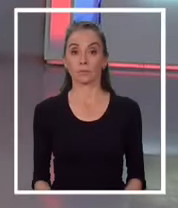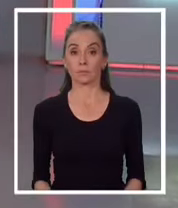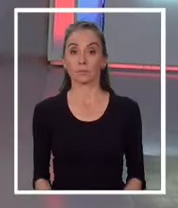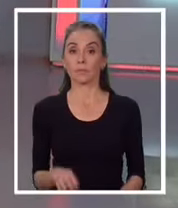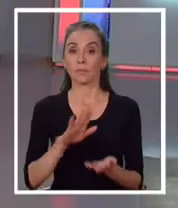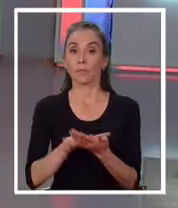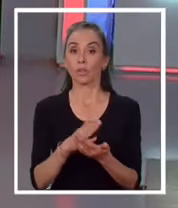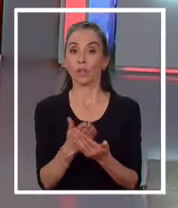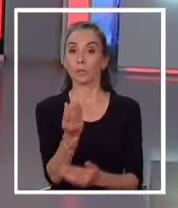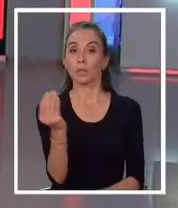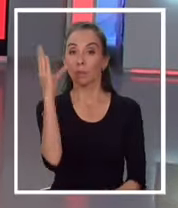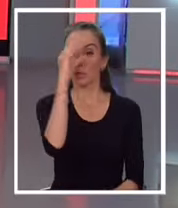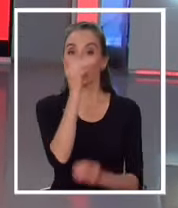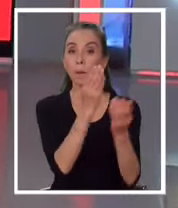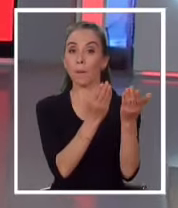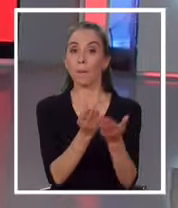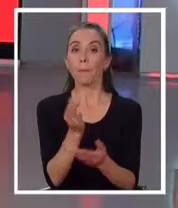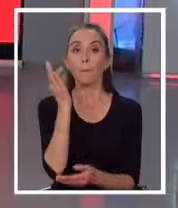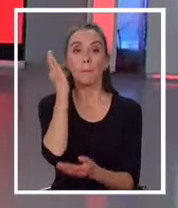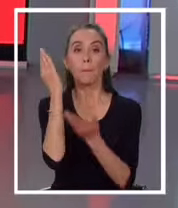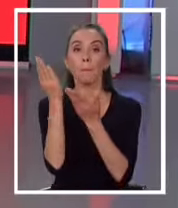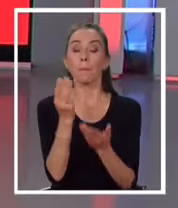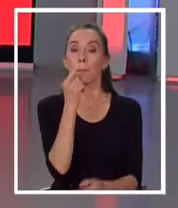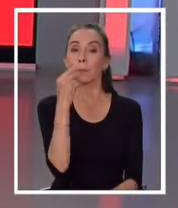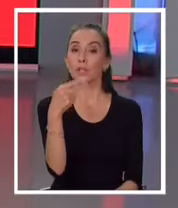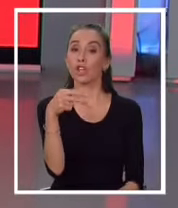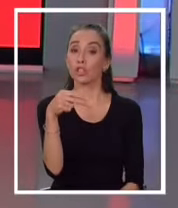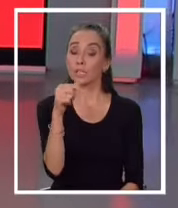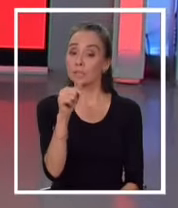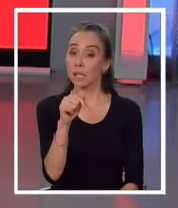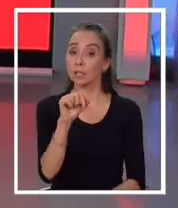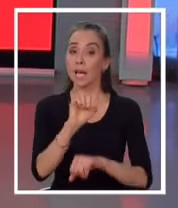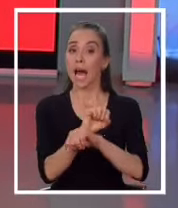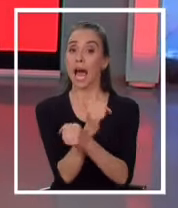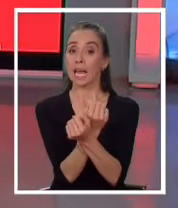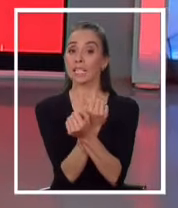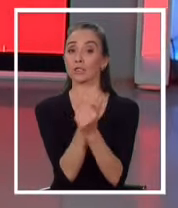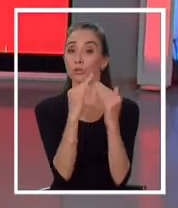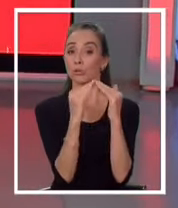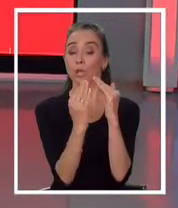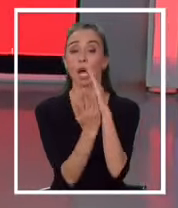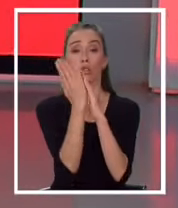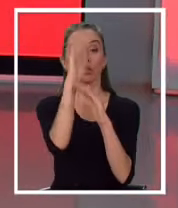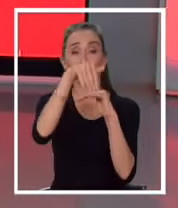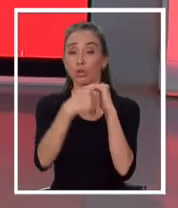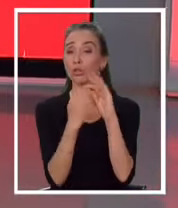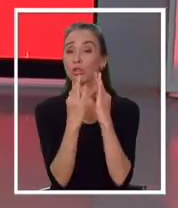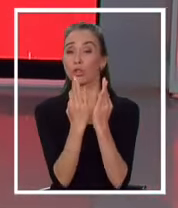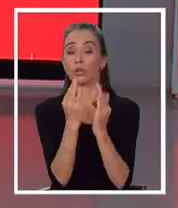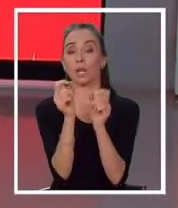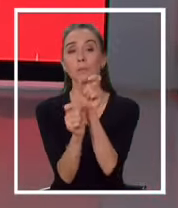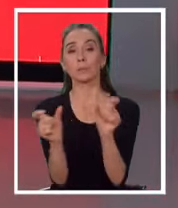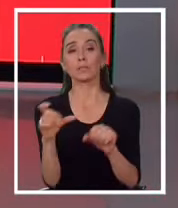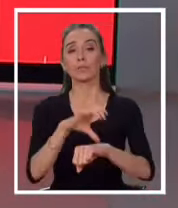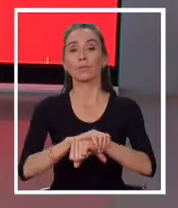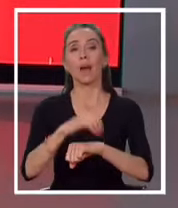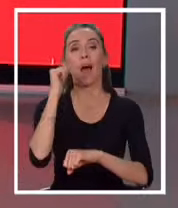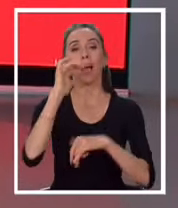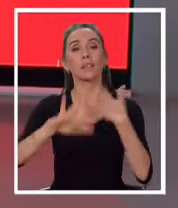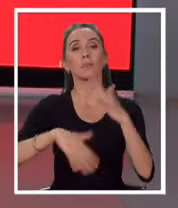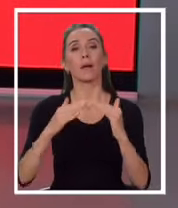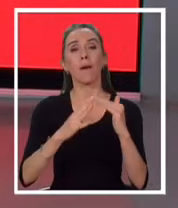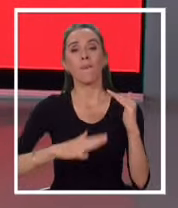¿Qué tal? ¿Cómo están? Buenas noches, bienvenidas, bienvenidos a las noticias. En esta jornada en que han quedado con arresto domiciliario total los únicos detenidos por los graves incidentes registrados ayer